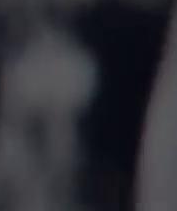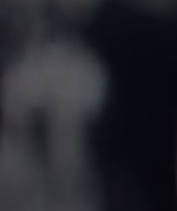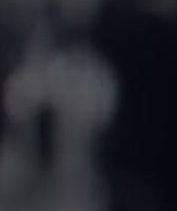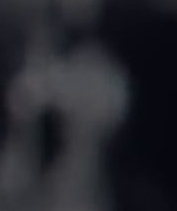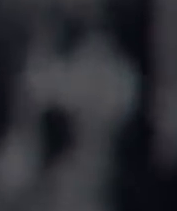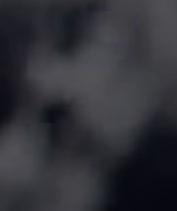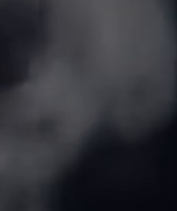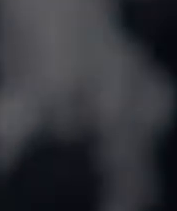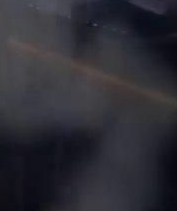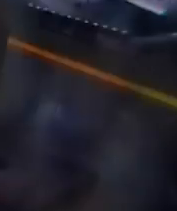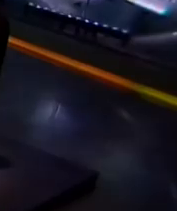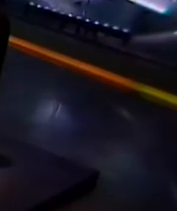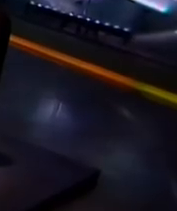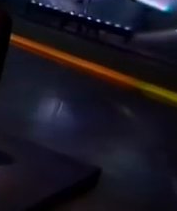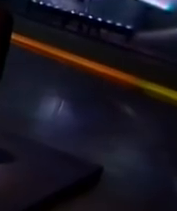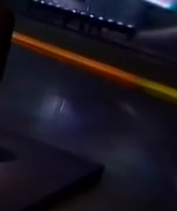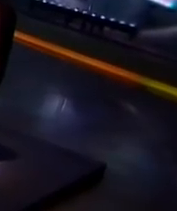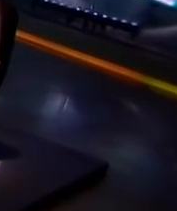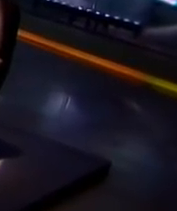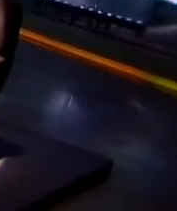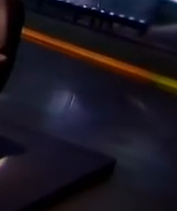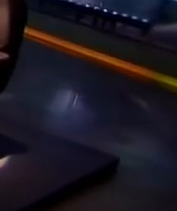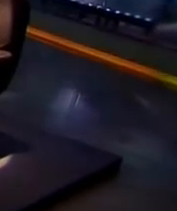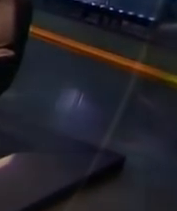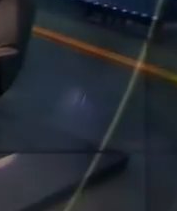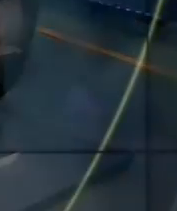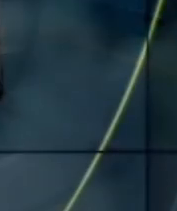Estado Nacional.